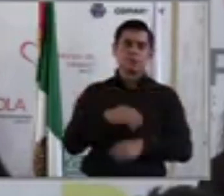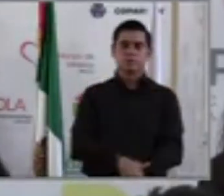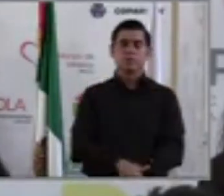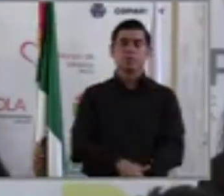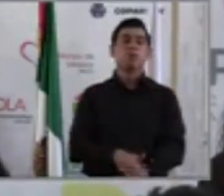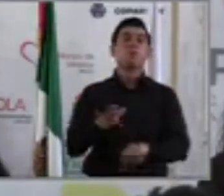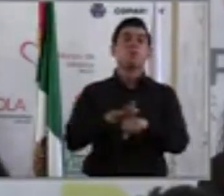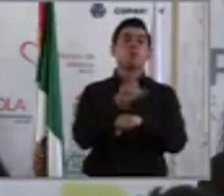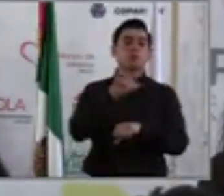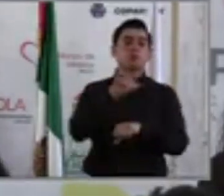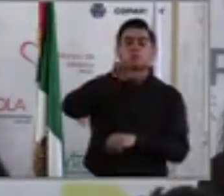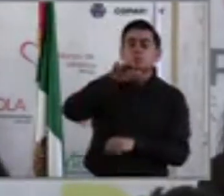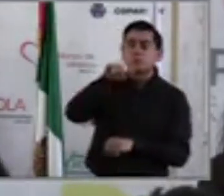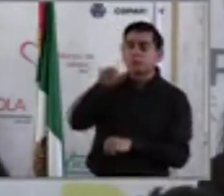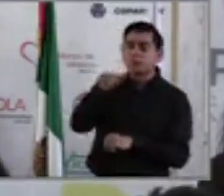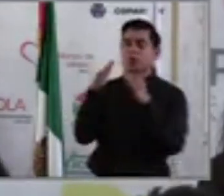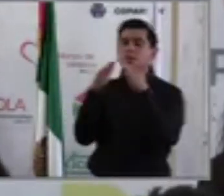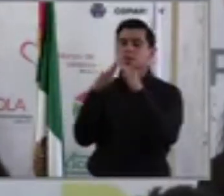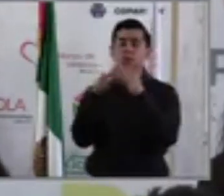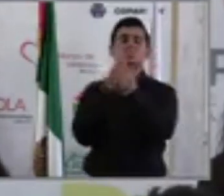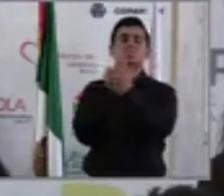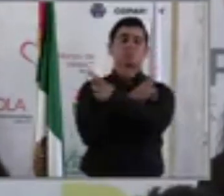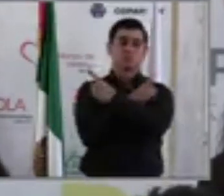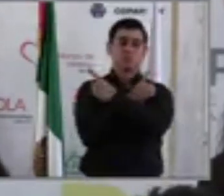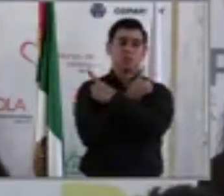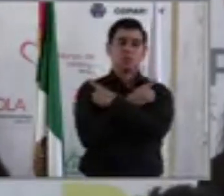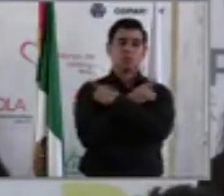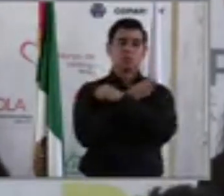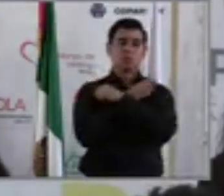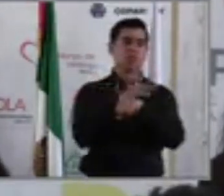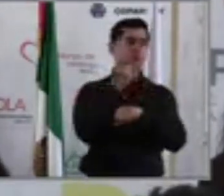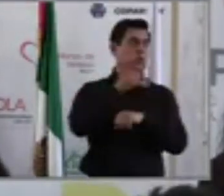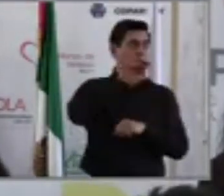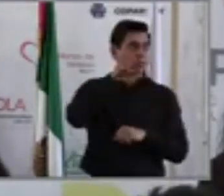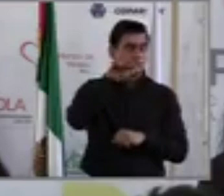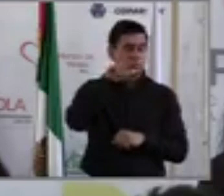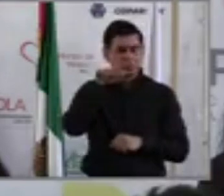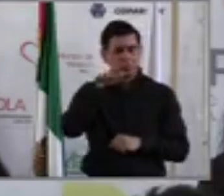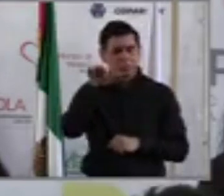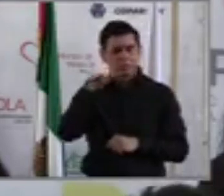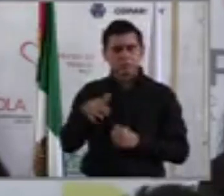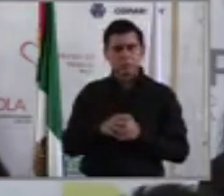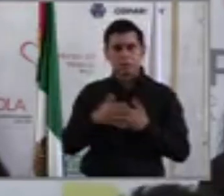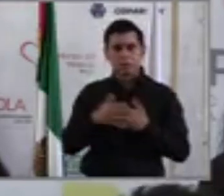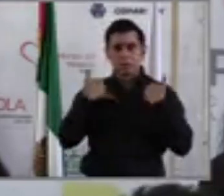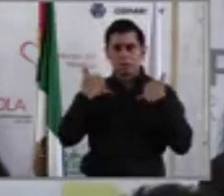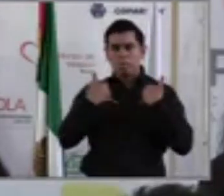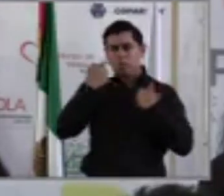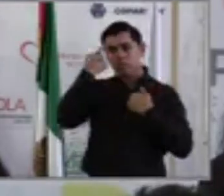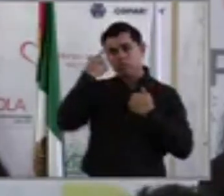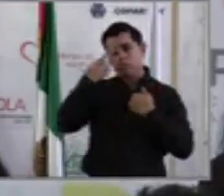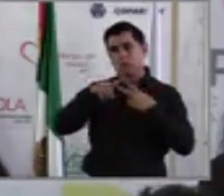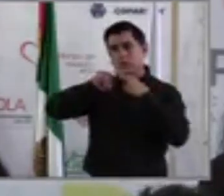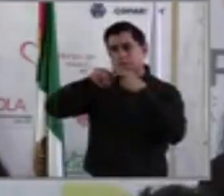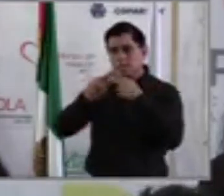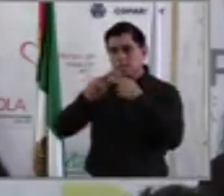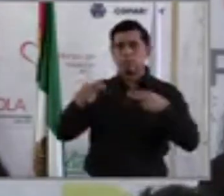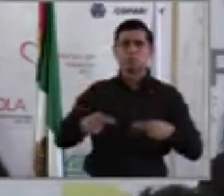Porque buscan una vivienda digna, porque buscan emprender, porque buscan